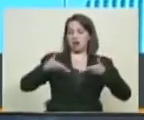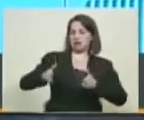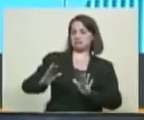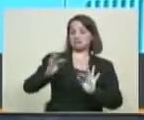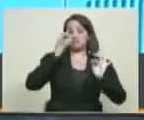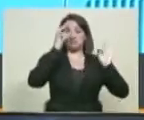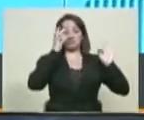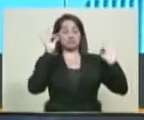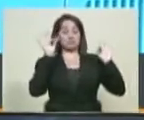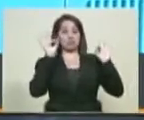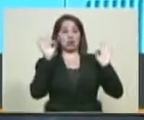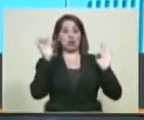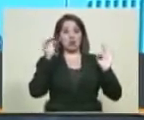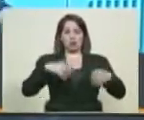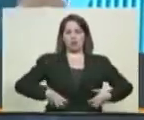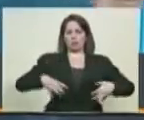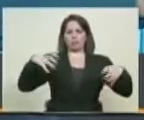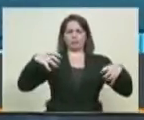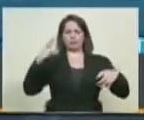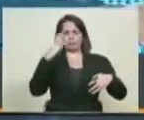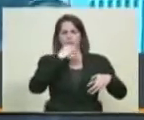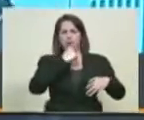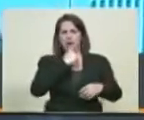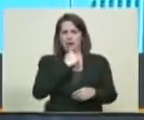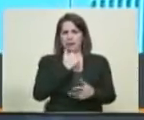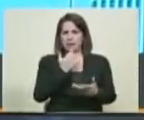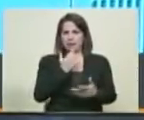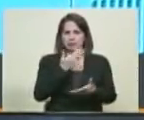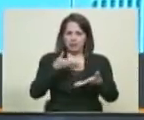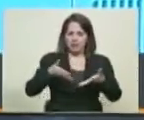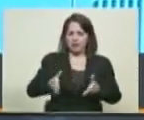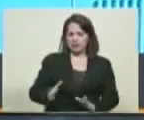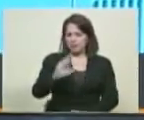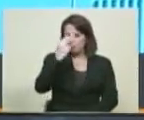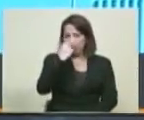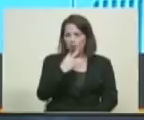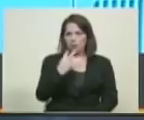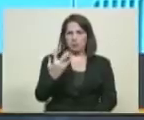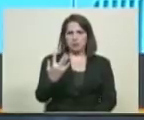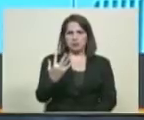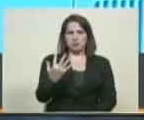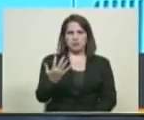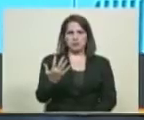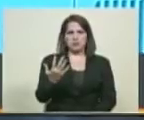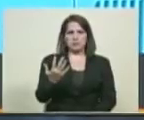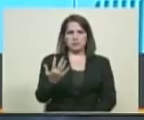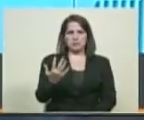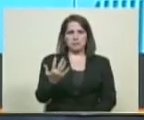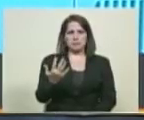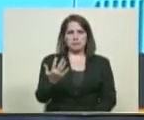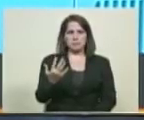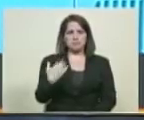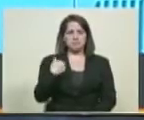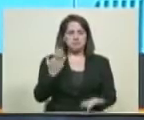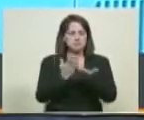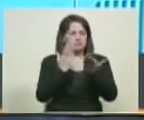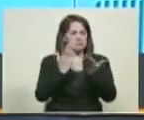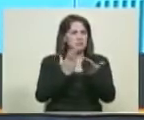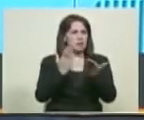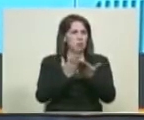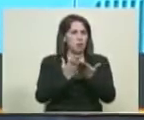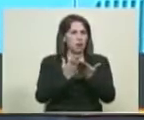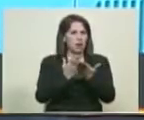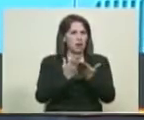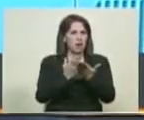oro. Yo no vengo de las élites, de las oligarquías. Mi escuela es